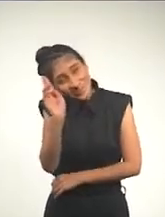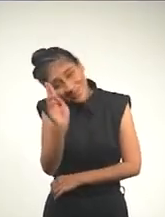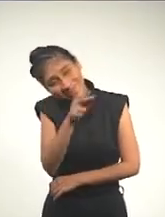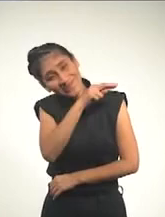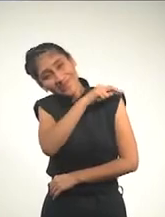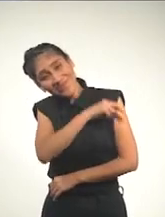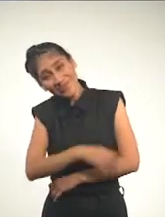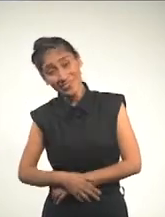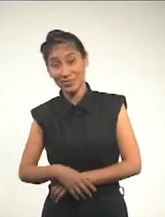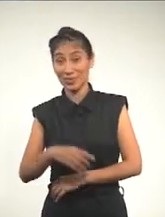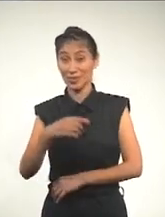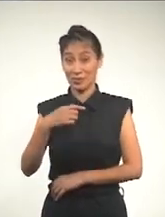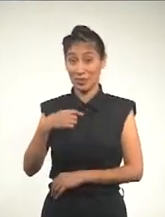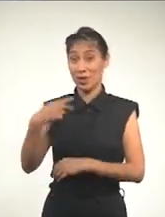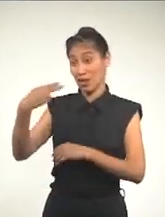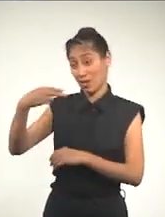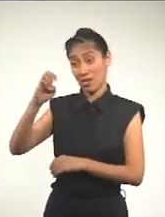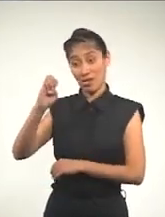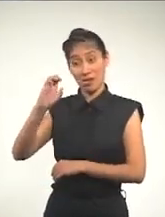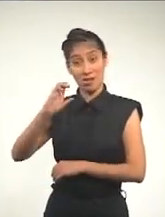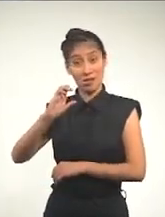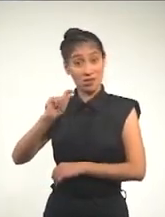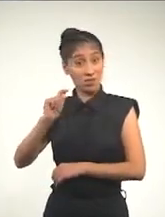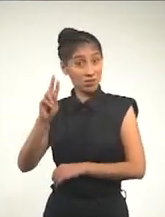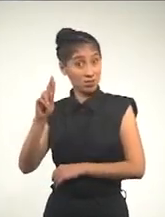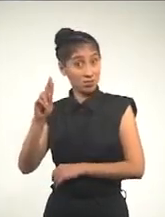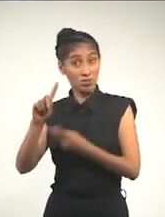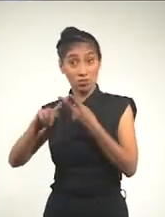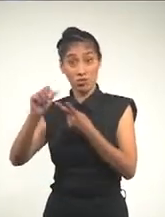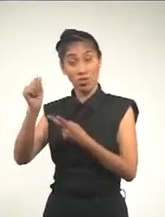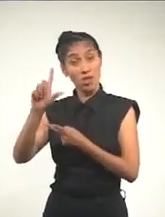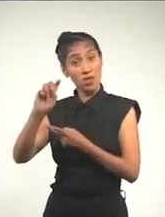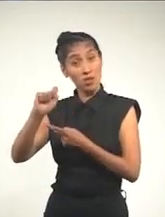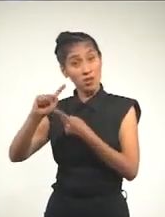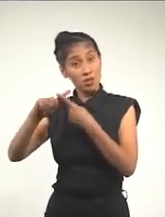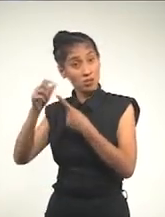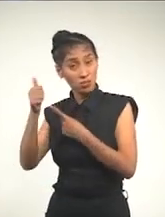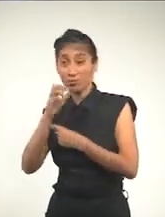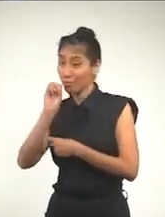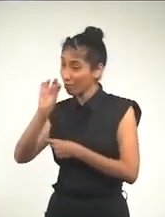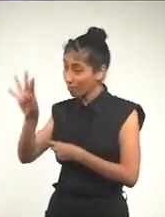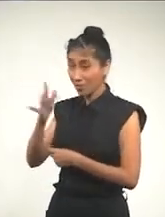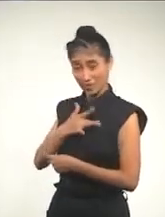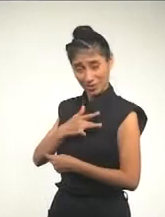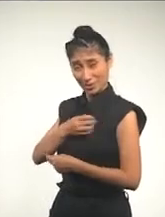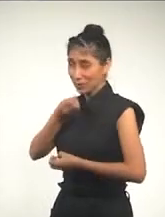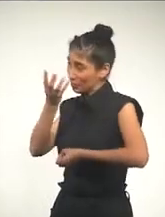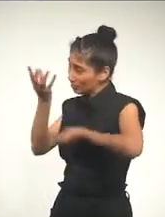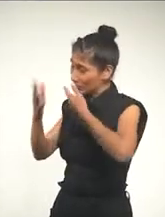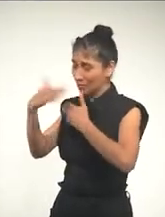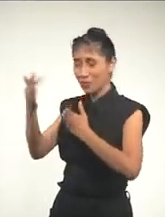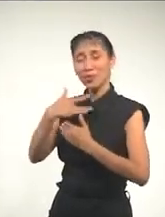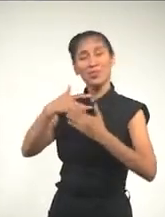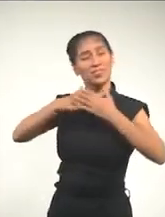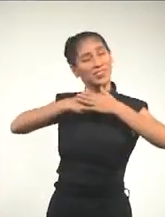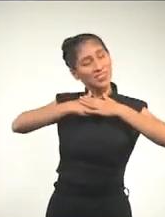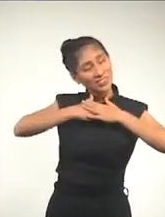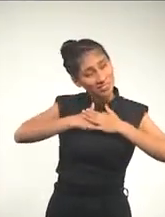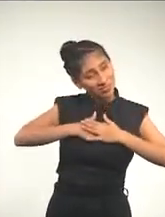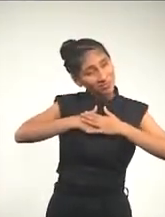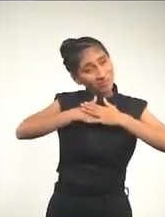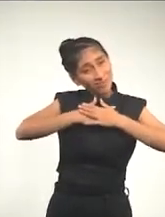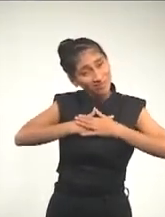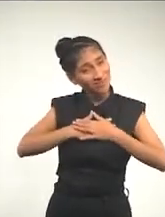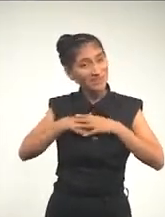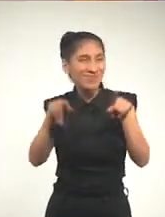Tienes razón. Cuando le conté a Héctor y a Alexa lo que me pasaba, me sentí mejor. También me